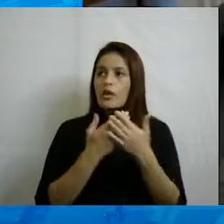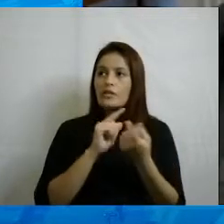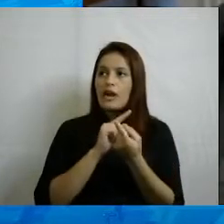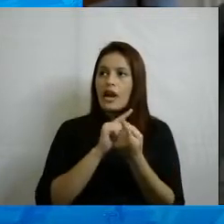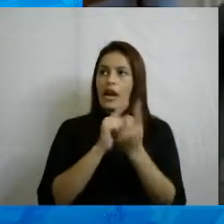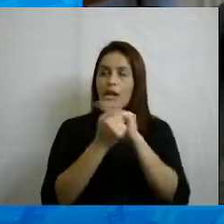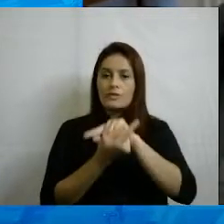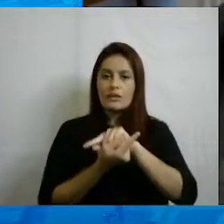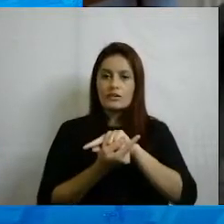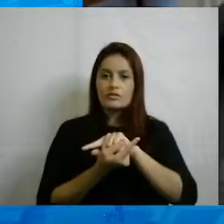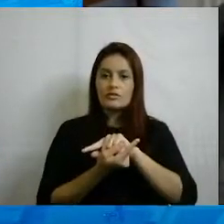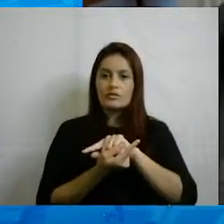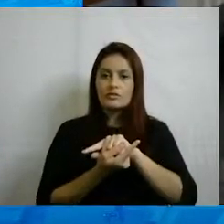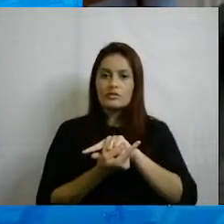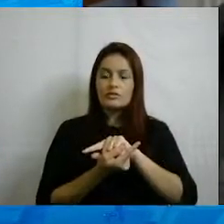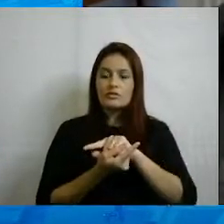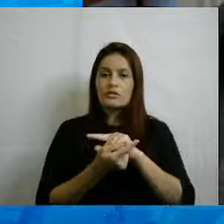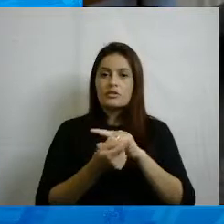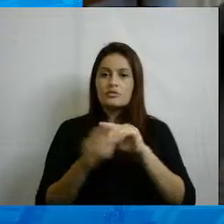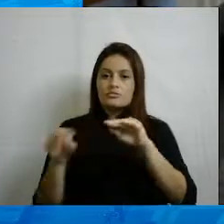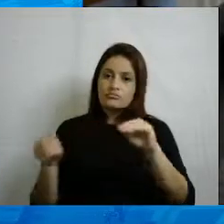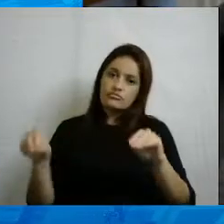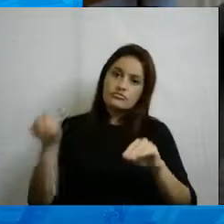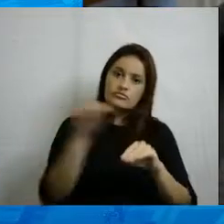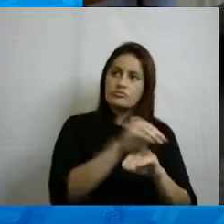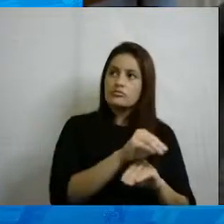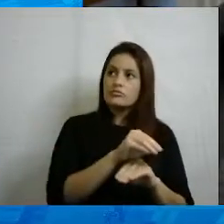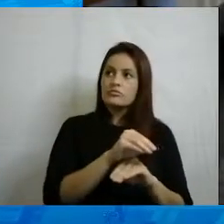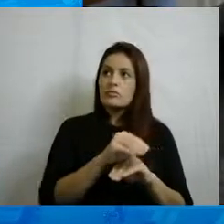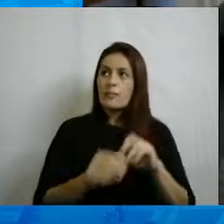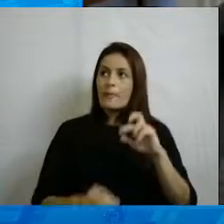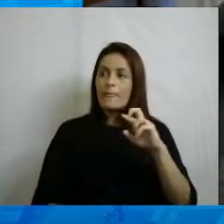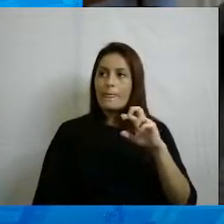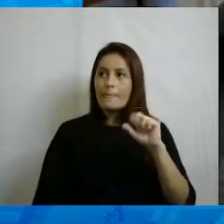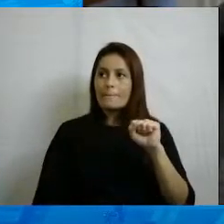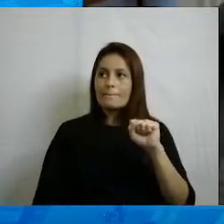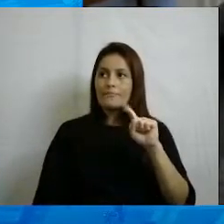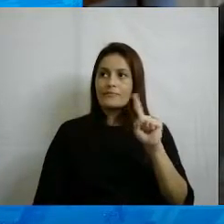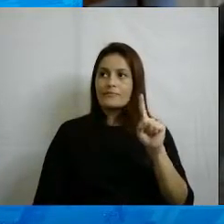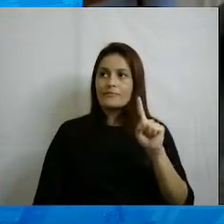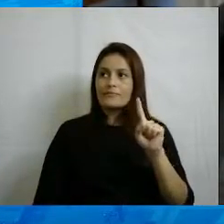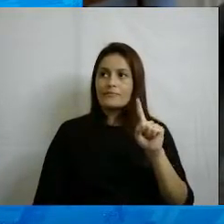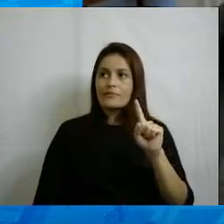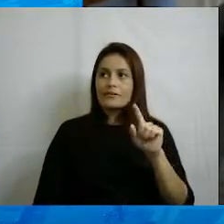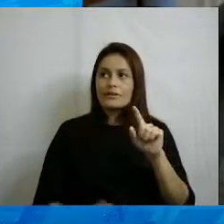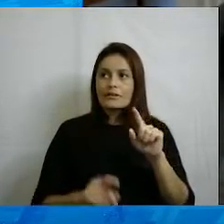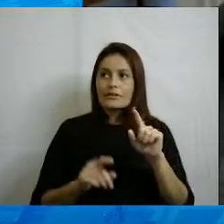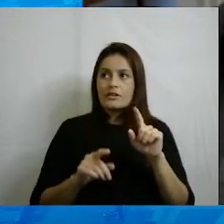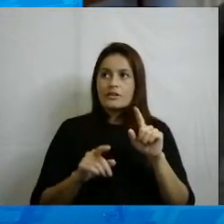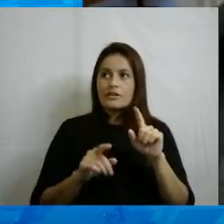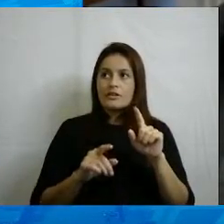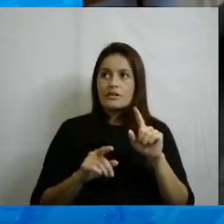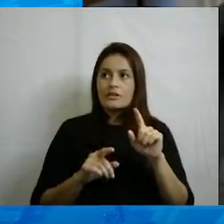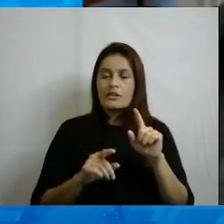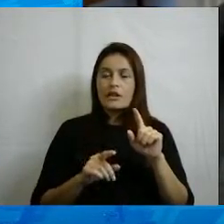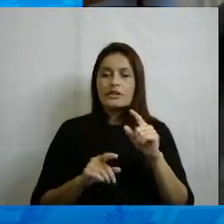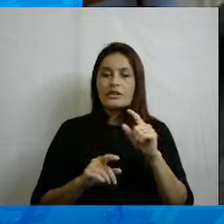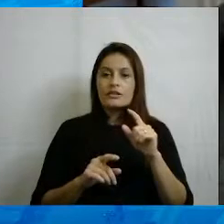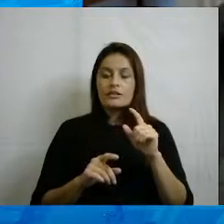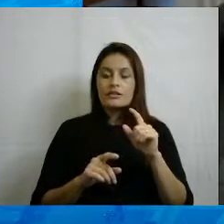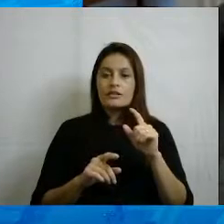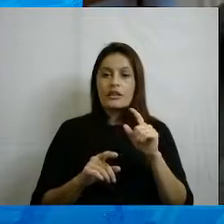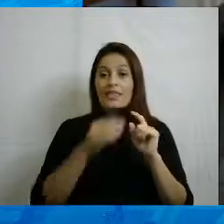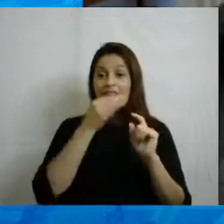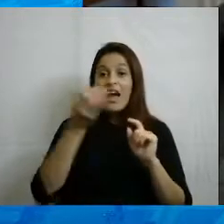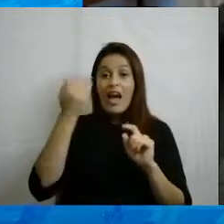arbitraria al Paseo Boulevard, porque fue arbitrario, déspota la situación con la cual nosotros vivimos, se nos